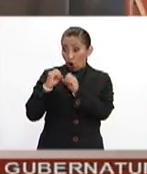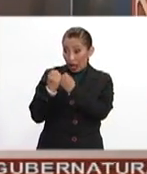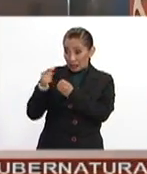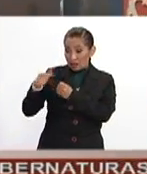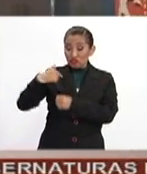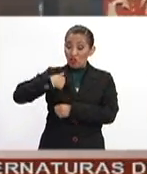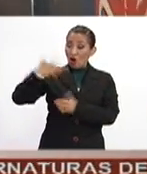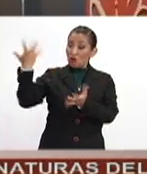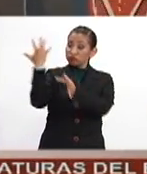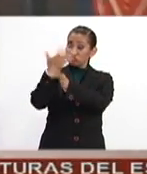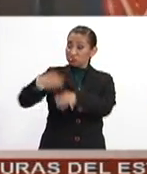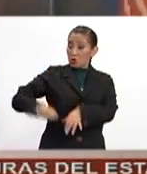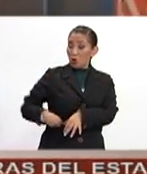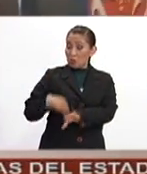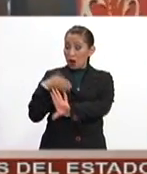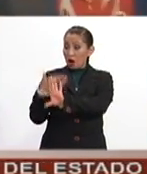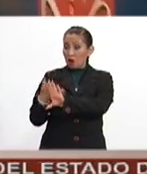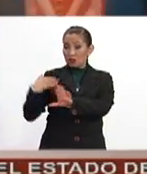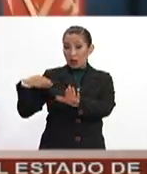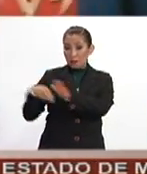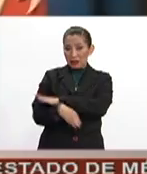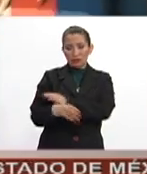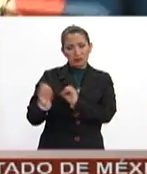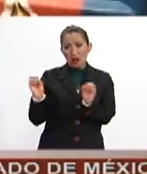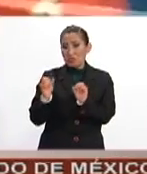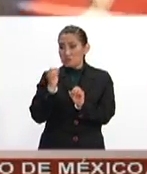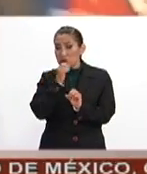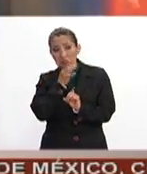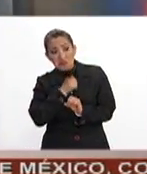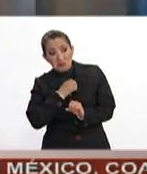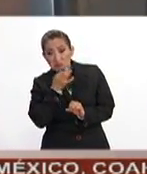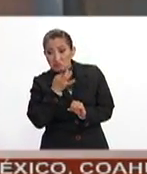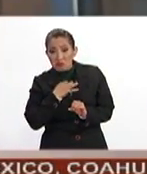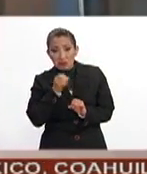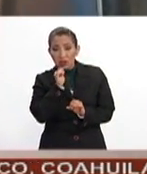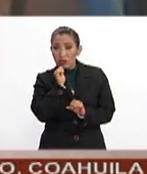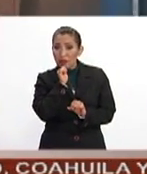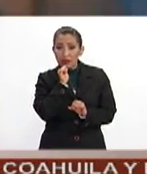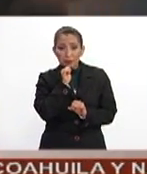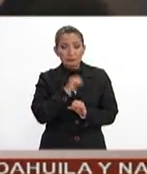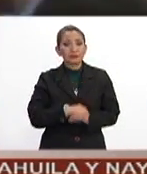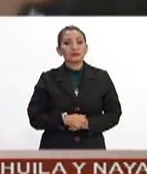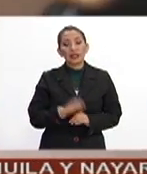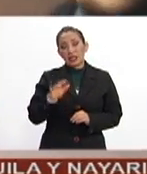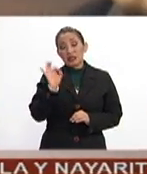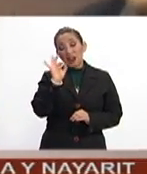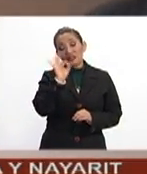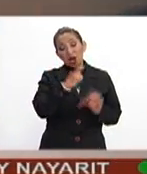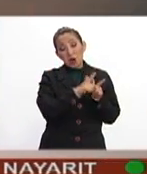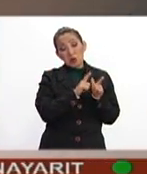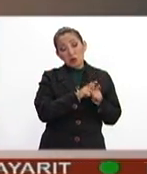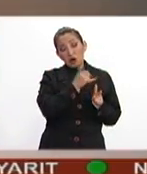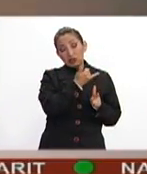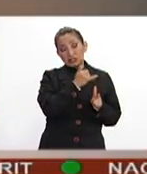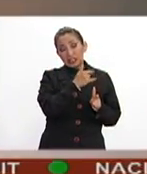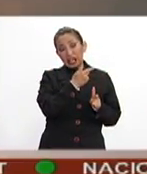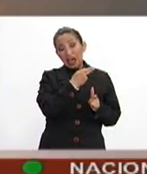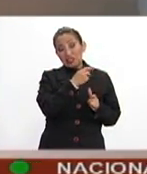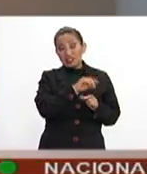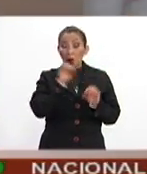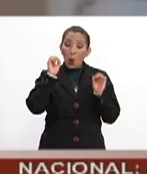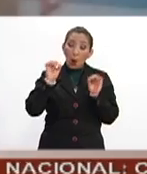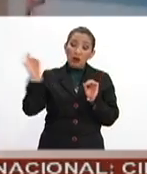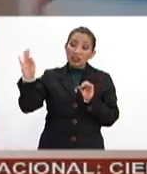se haya reivindicado el atentado, lo cual también hace suponer que, por un lado, puede ser una organización yihadista, pero también podría ser